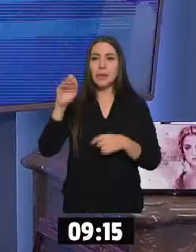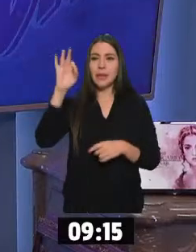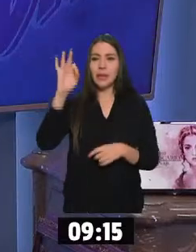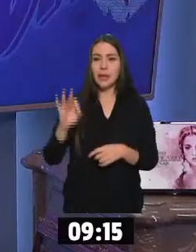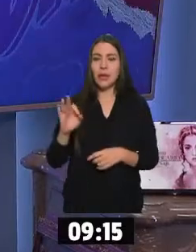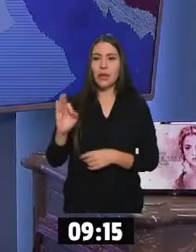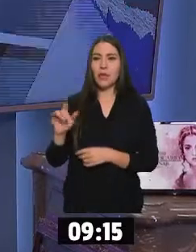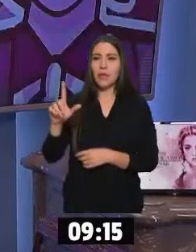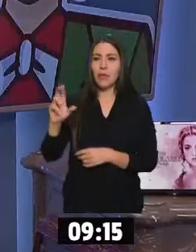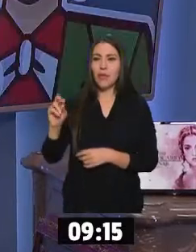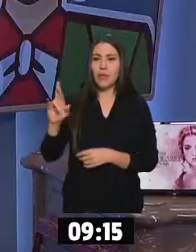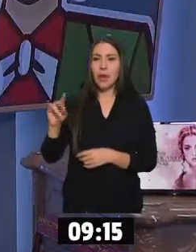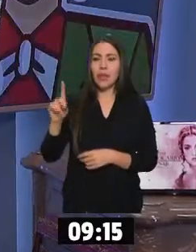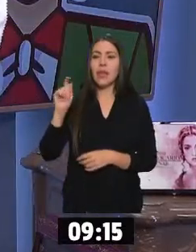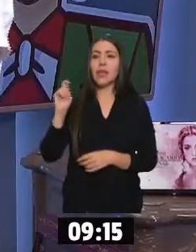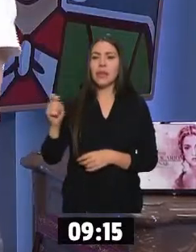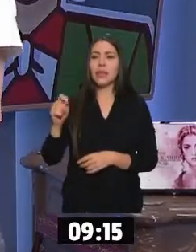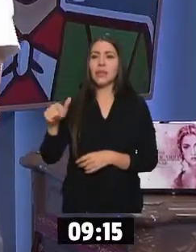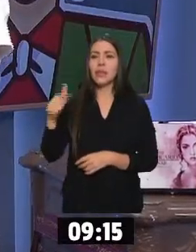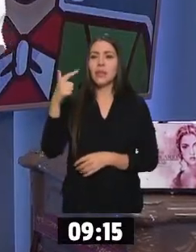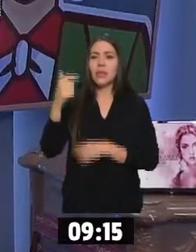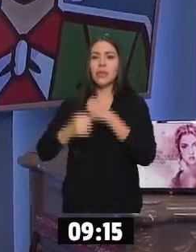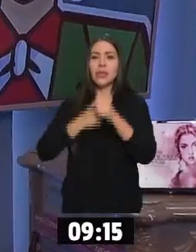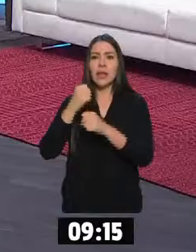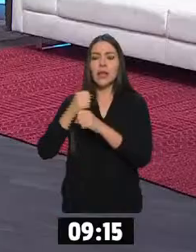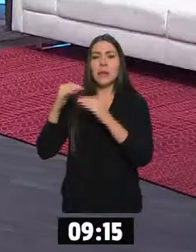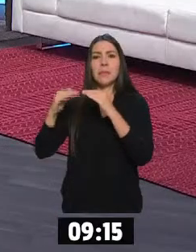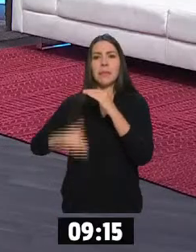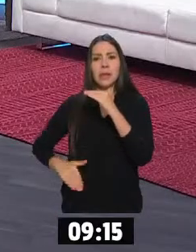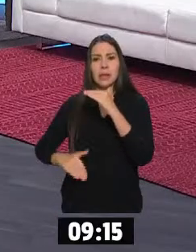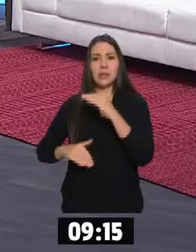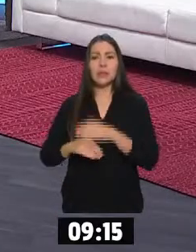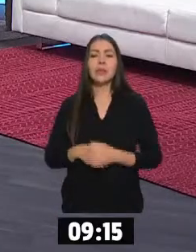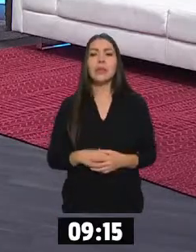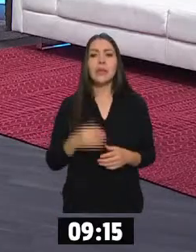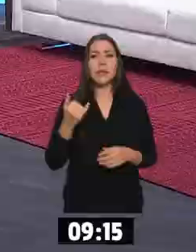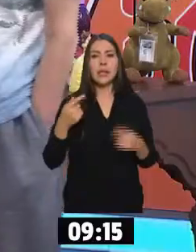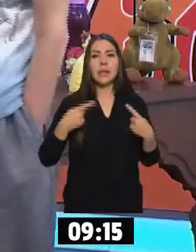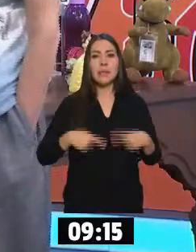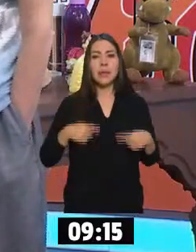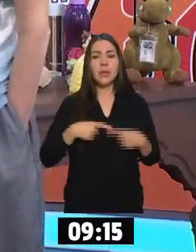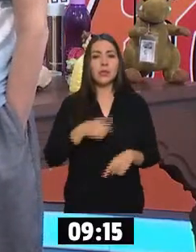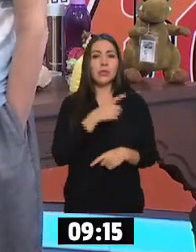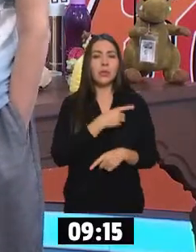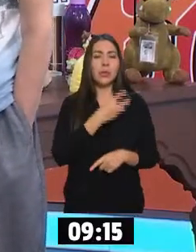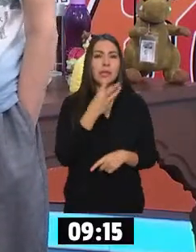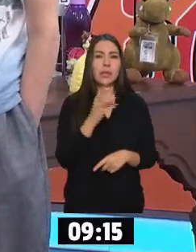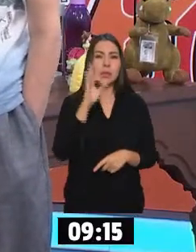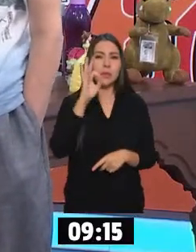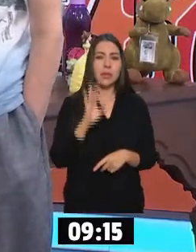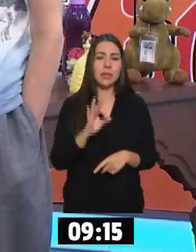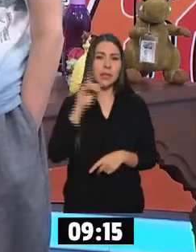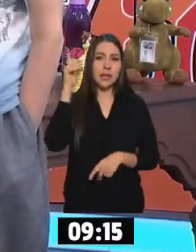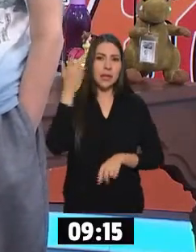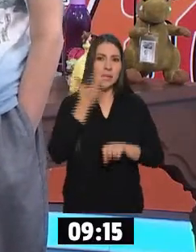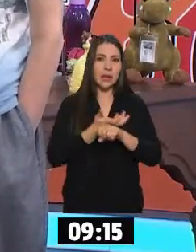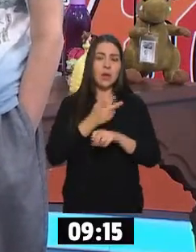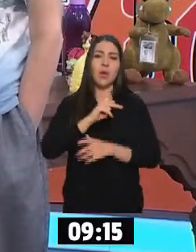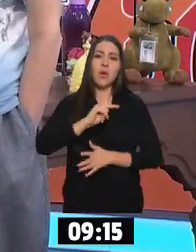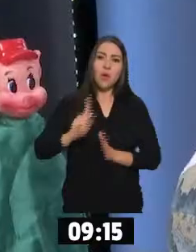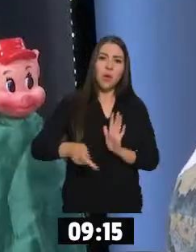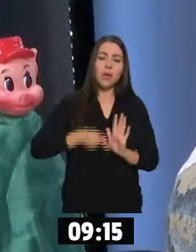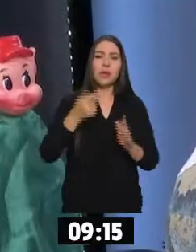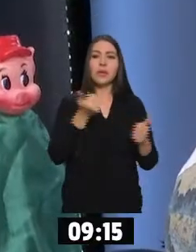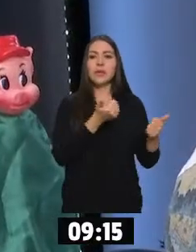son menores de 12 años. Sí, Eso es muy fíjese, extraño. solo el 3% de las personas en Estados Unidos que vuelven a caer